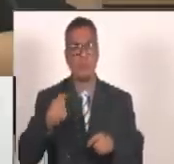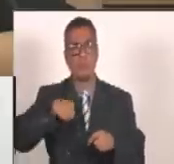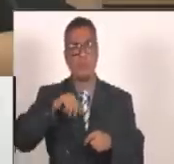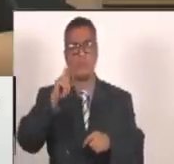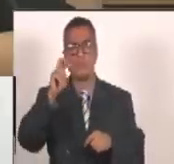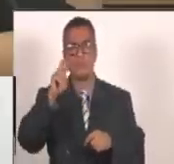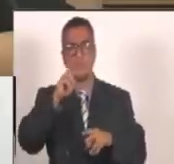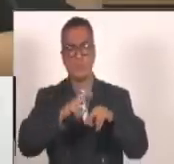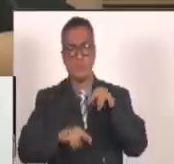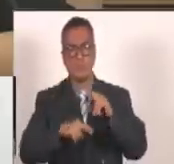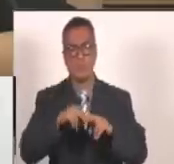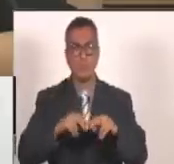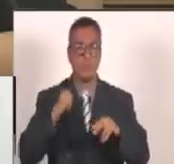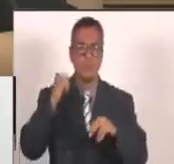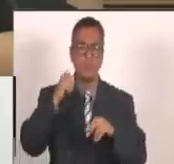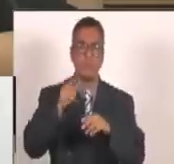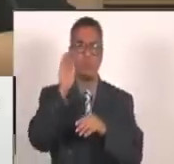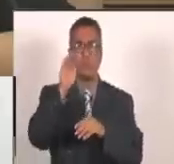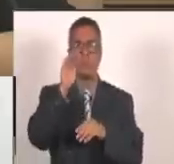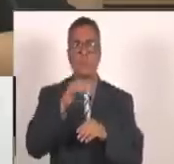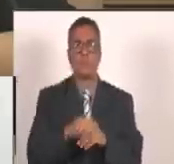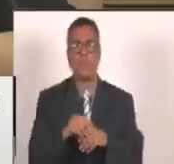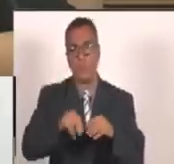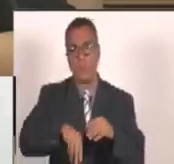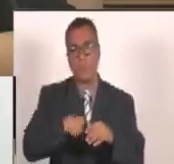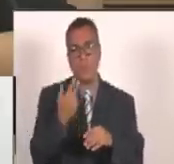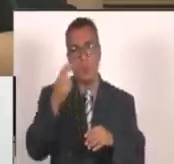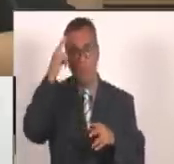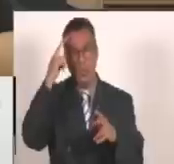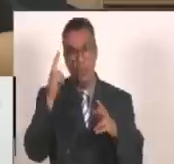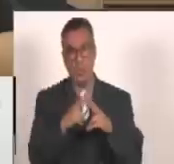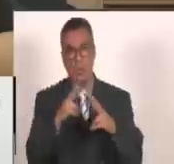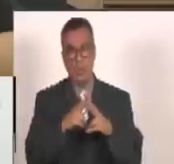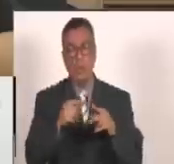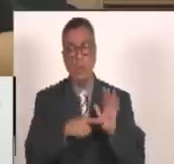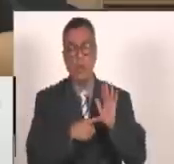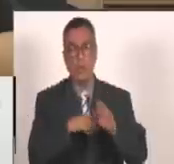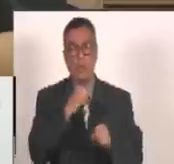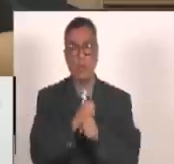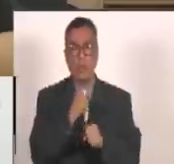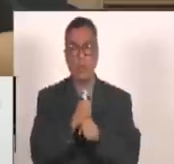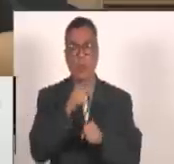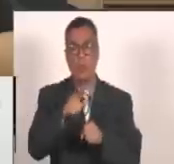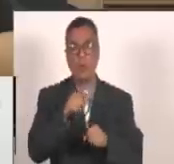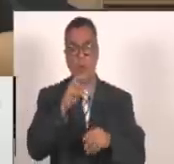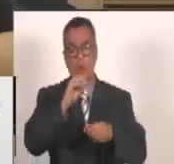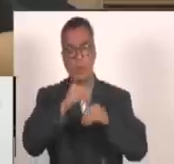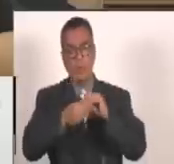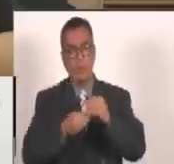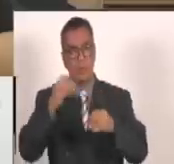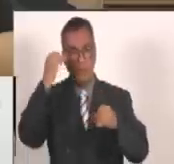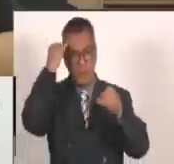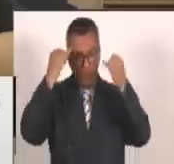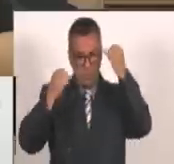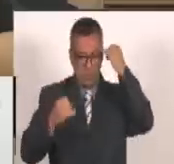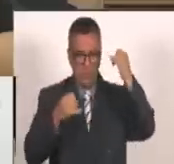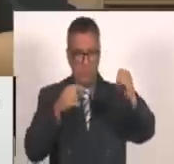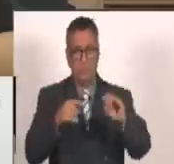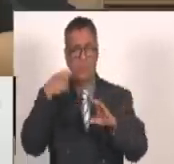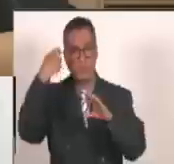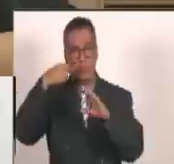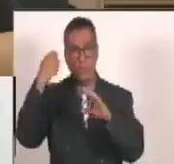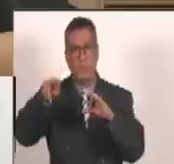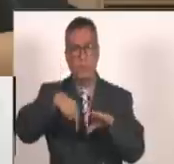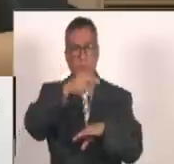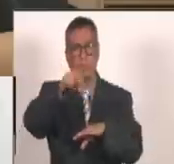nuevos creadores y las generaciones futuras podrán reconocer y valorar la obra de este creador y su influencia en el